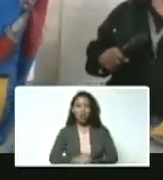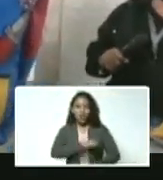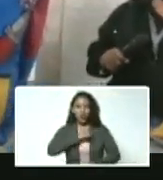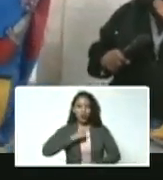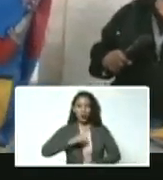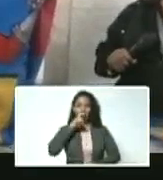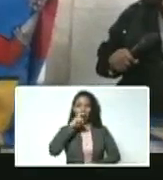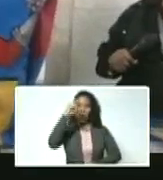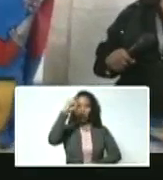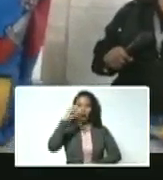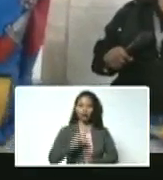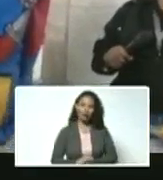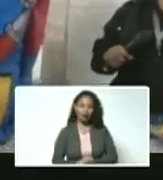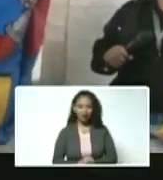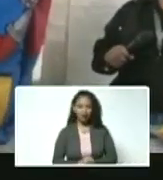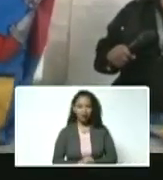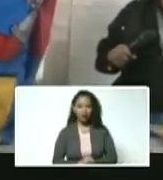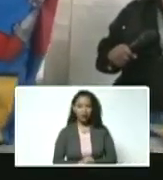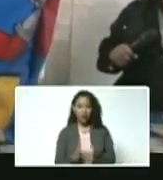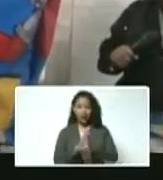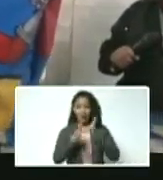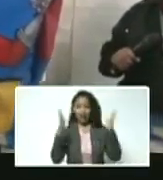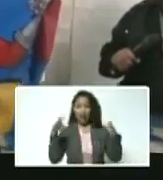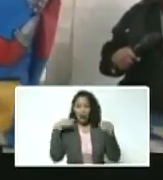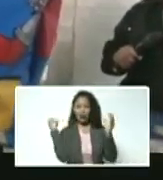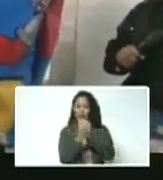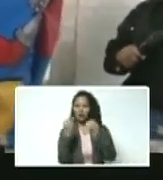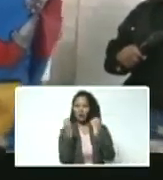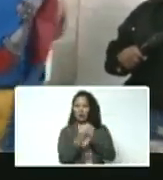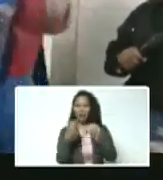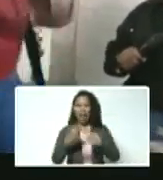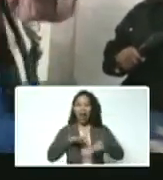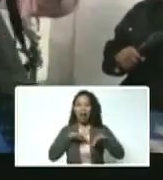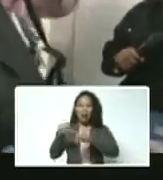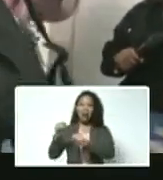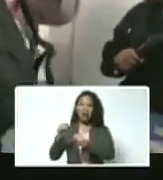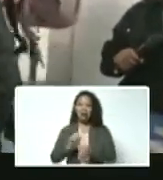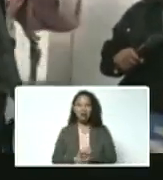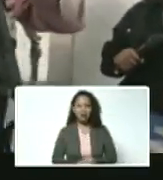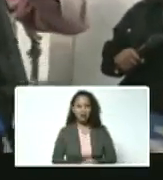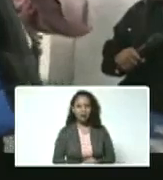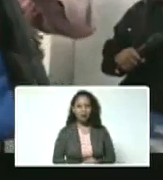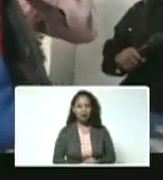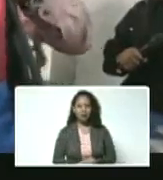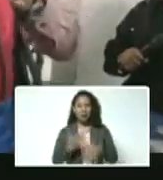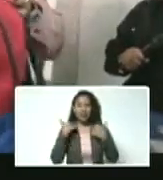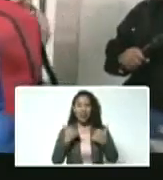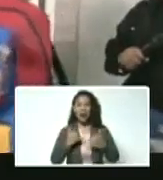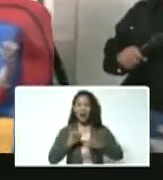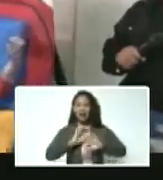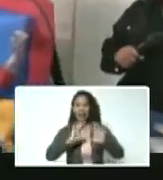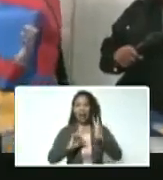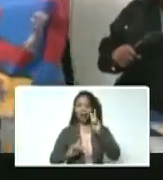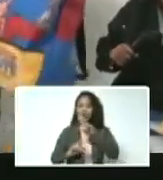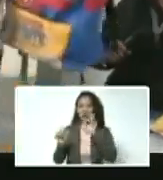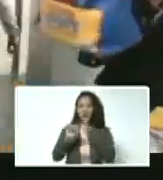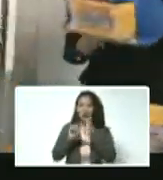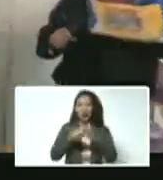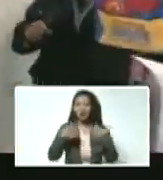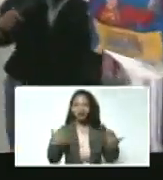Bigote. ¿Ah? Una gran jodedera al imperialismo. ¿Eh? Y ahora ya va, ¿por dónde va? ¿Qué